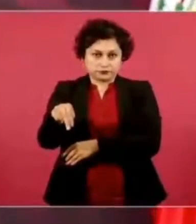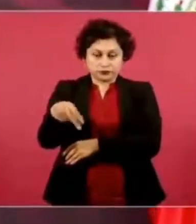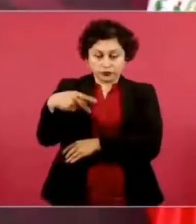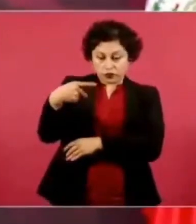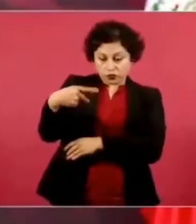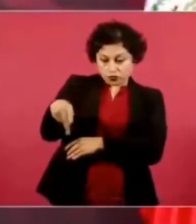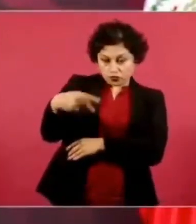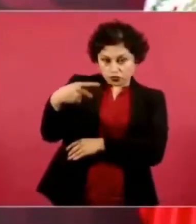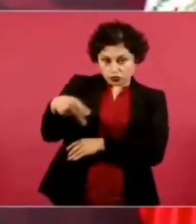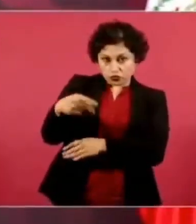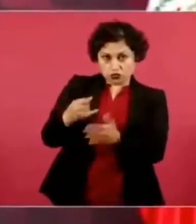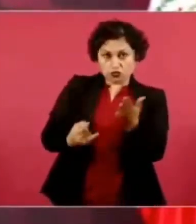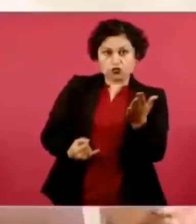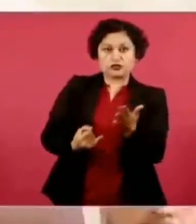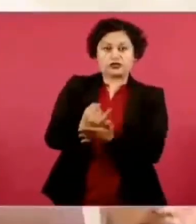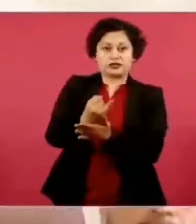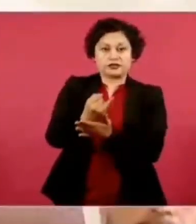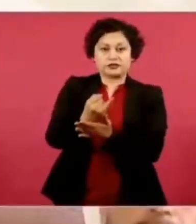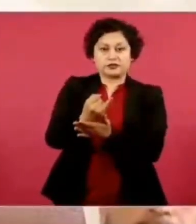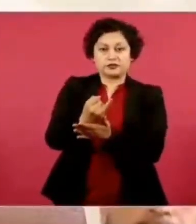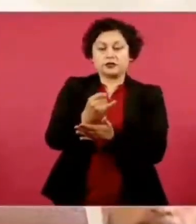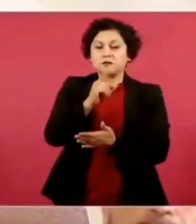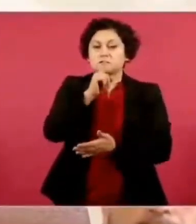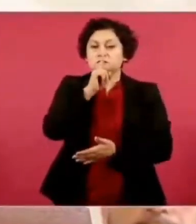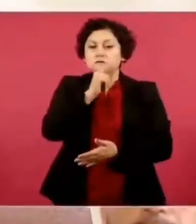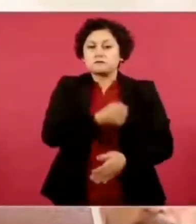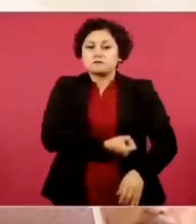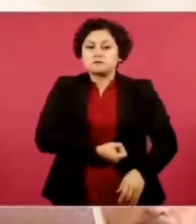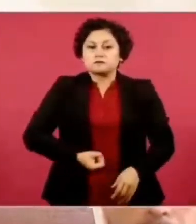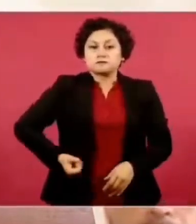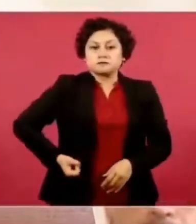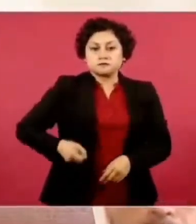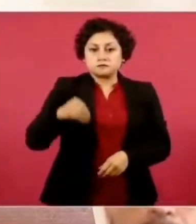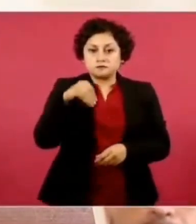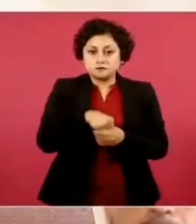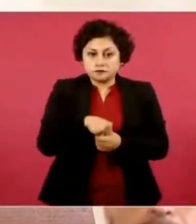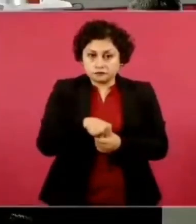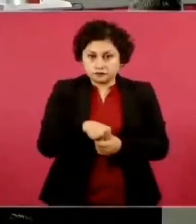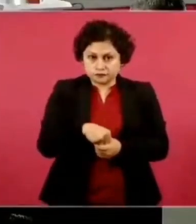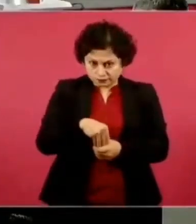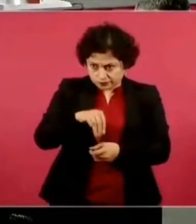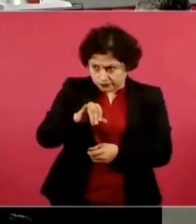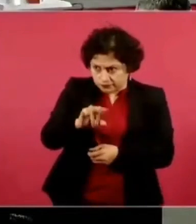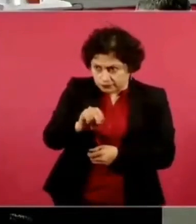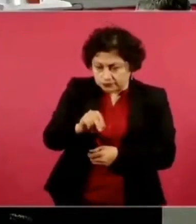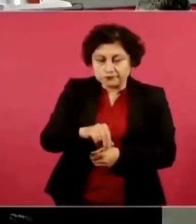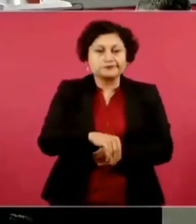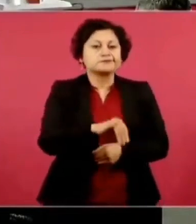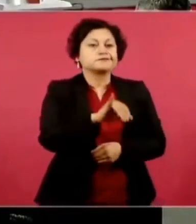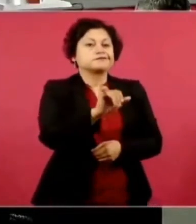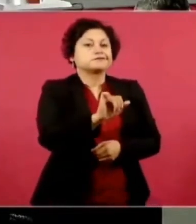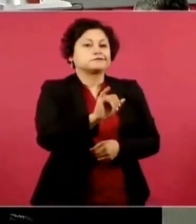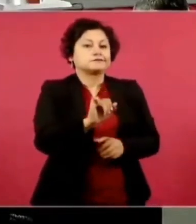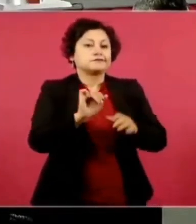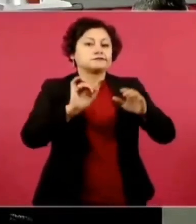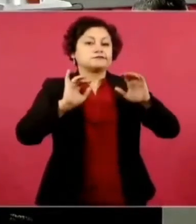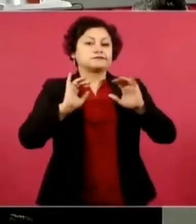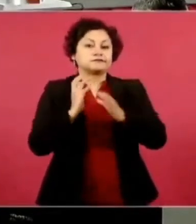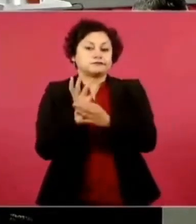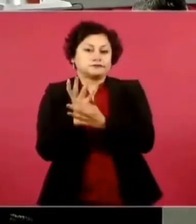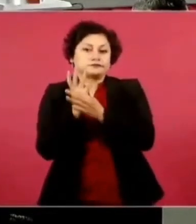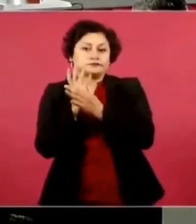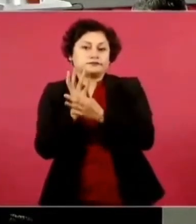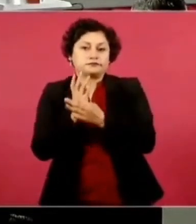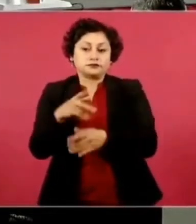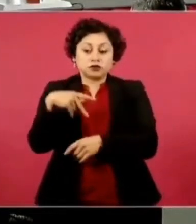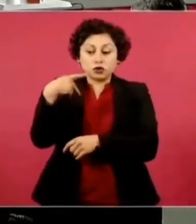solicita mantener en secreto, así es, ¿no? Sí, es confidencial según ellos, Confidencial. el monto total